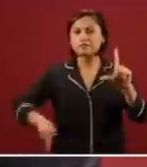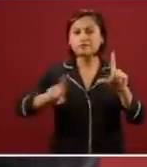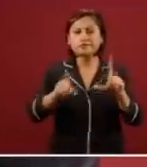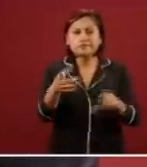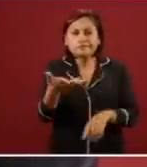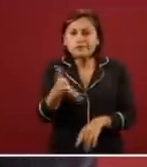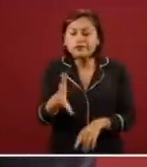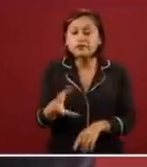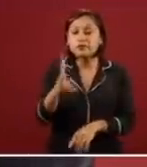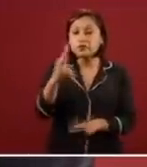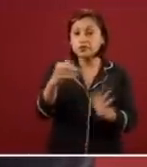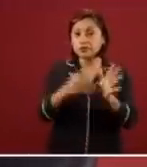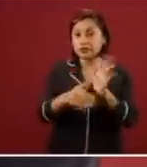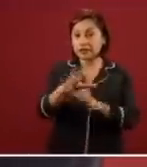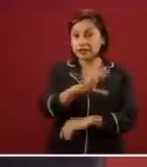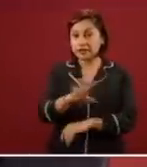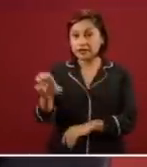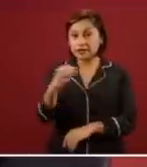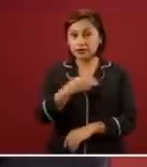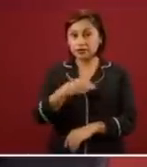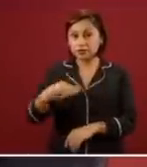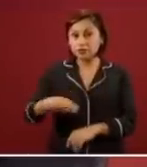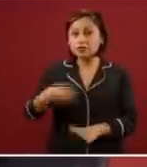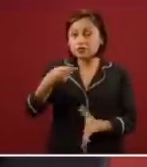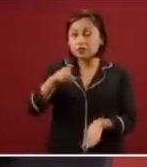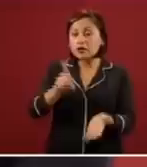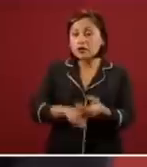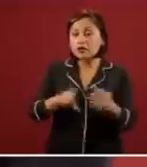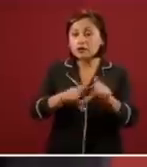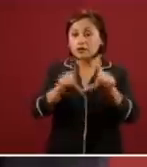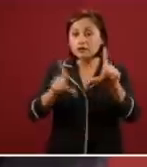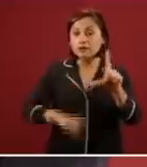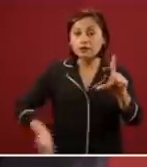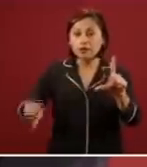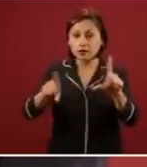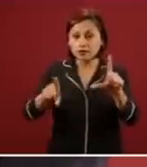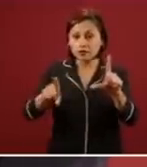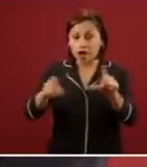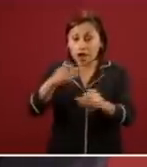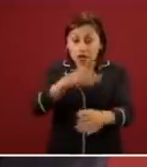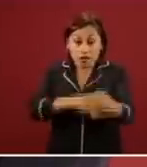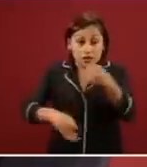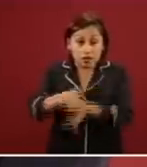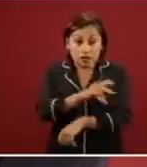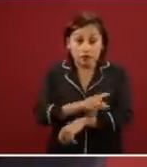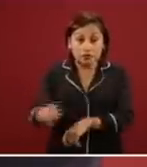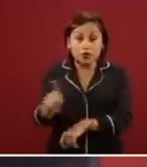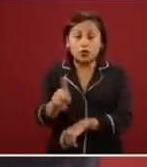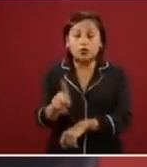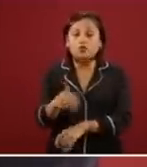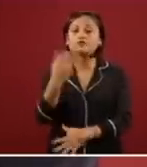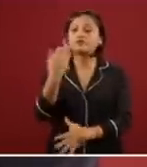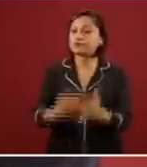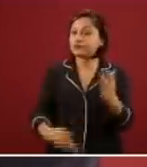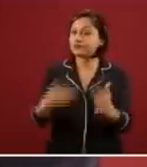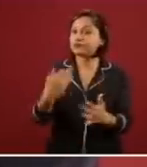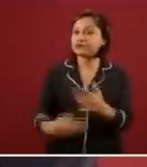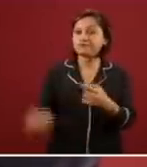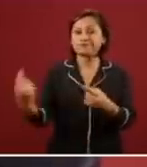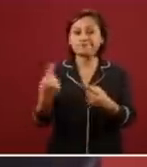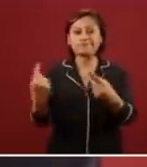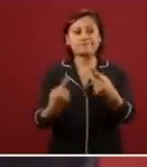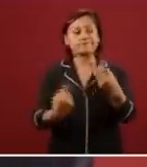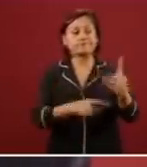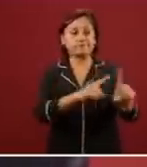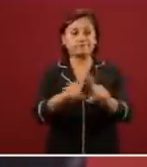de 2.500 municipios en el país. En todos hay carencias.